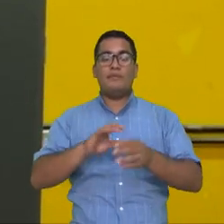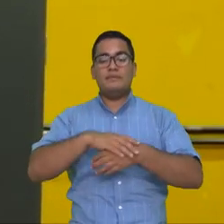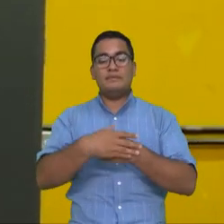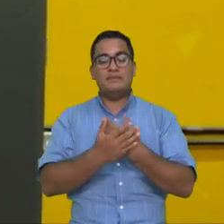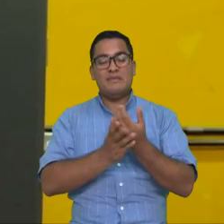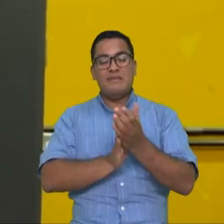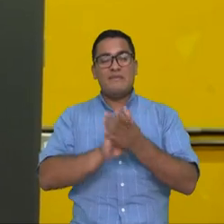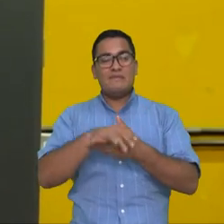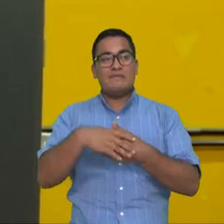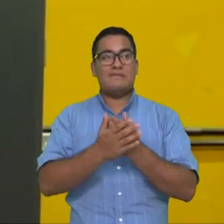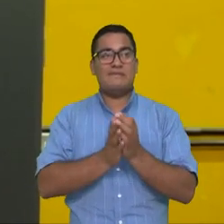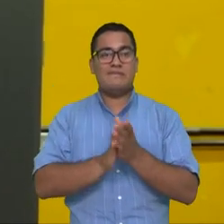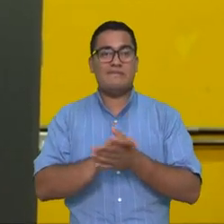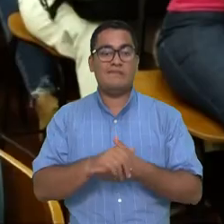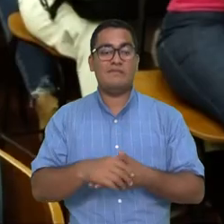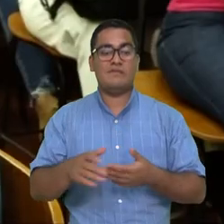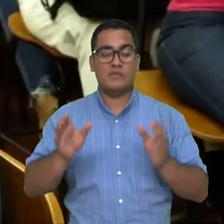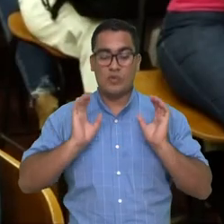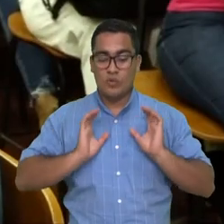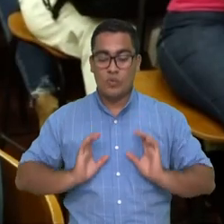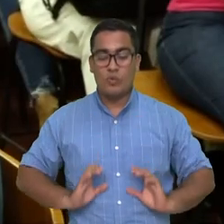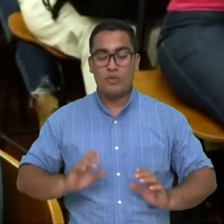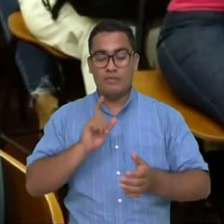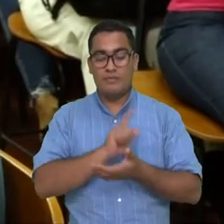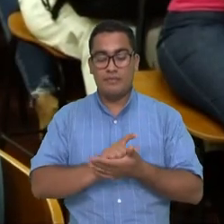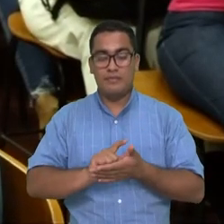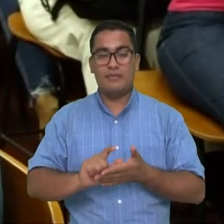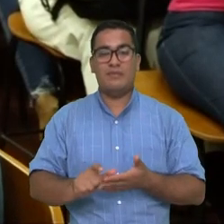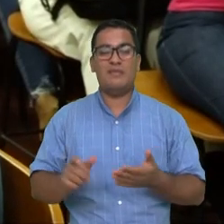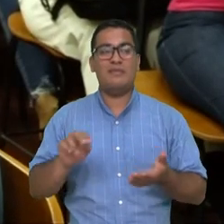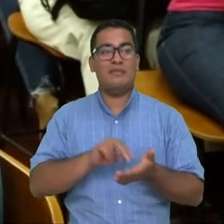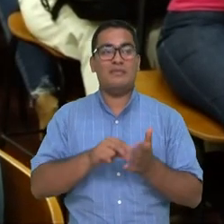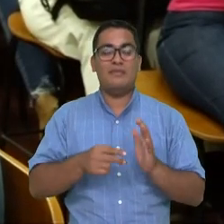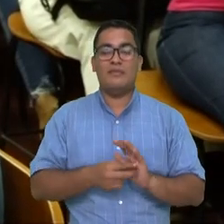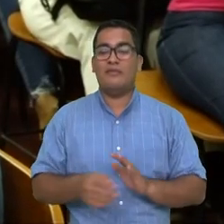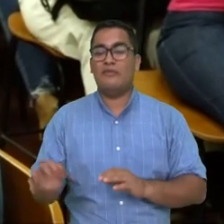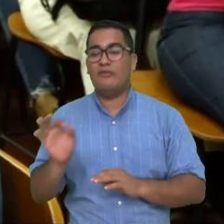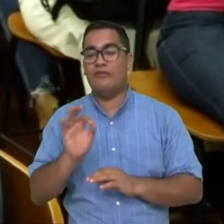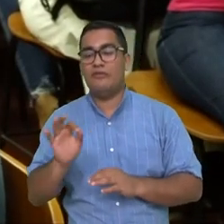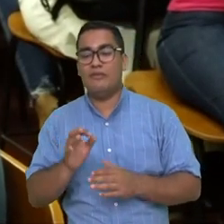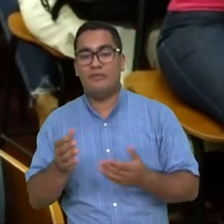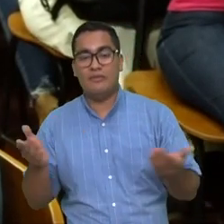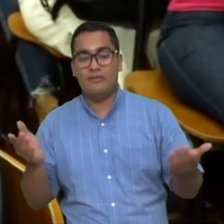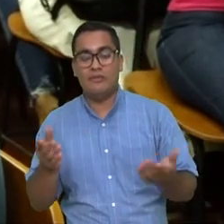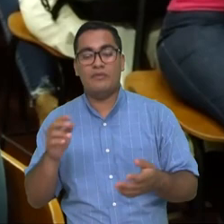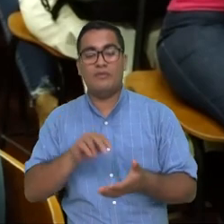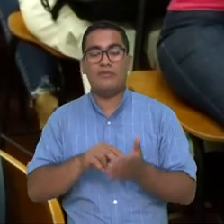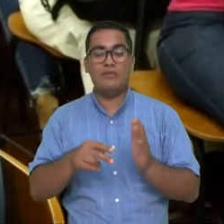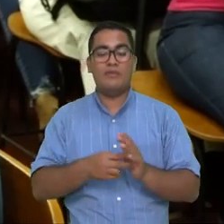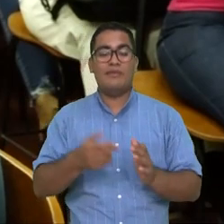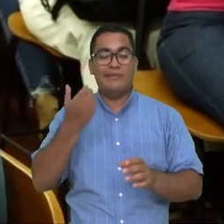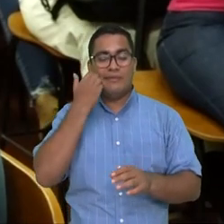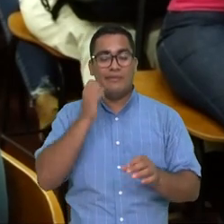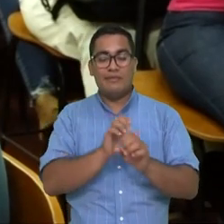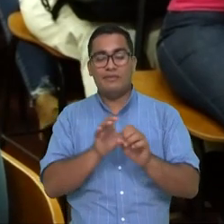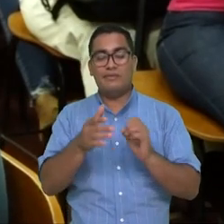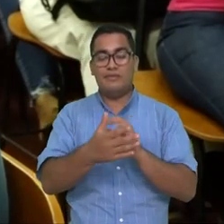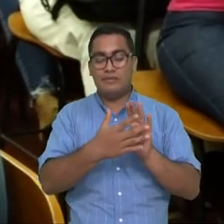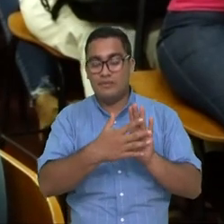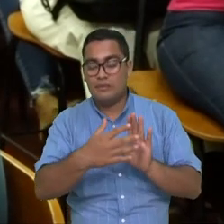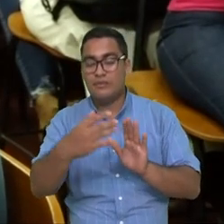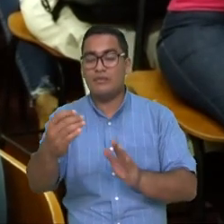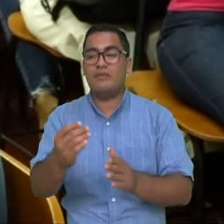manos, el aseo personal que debe haber, cuáles son las formas de transmisión de este virus.